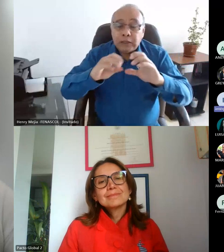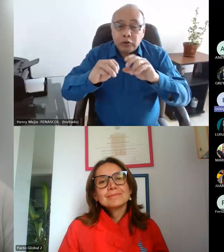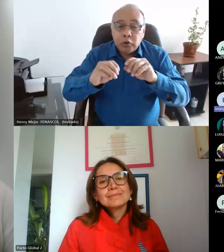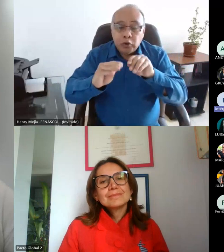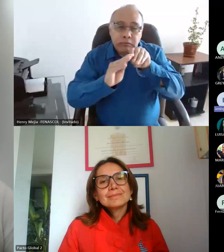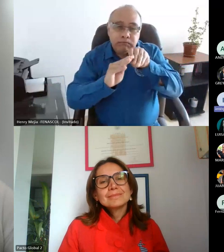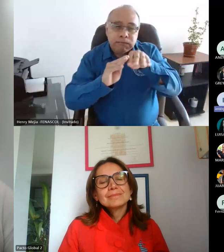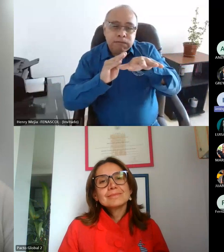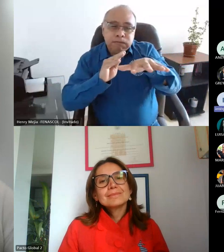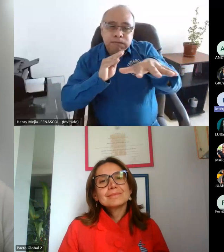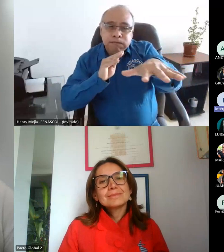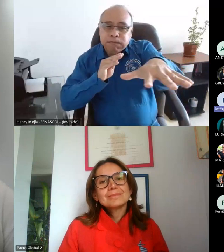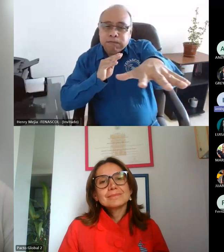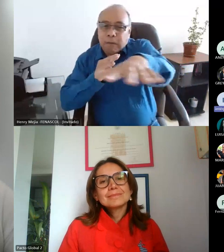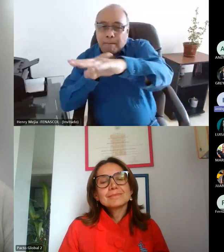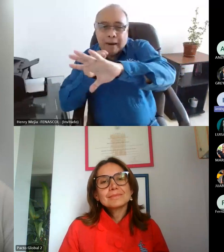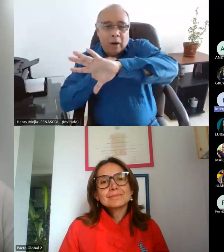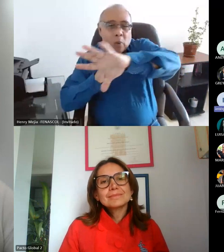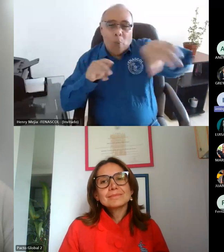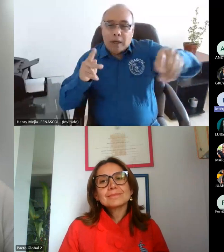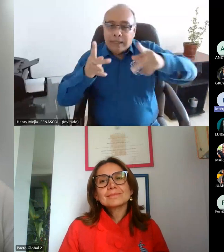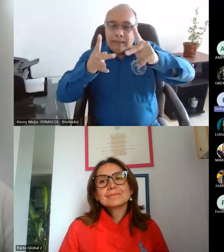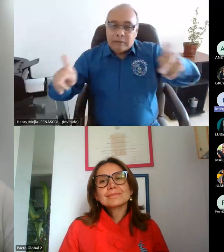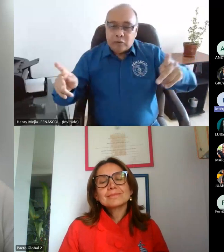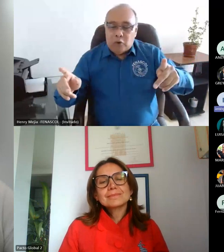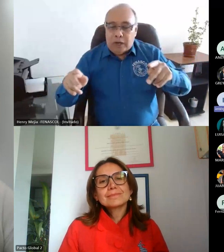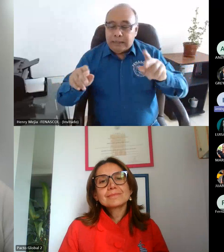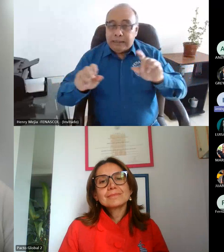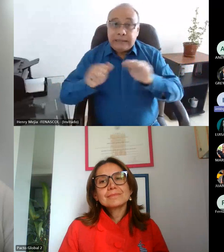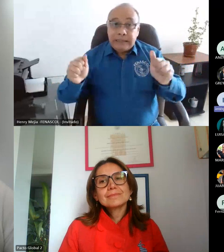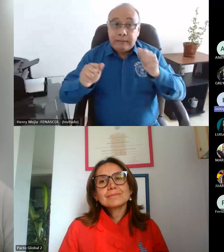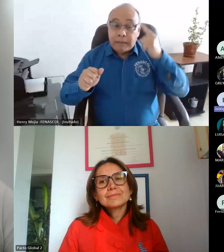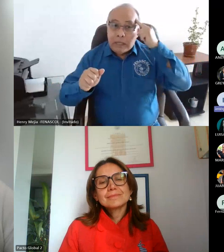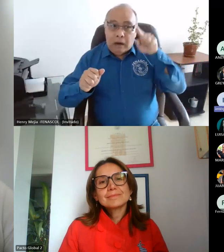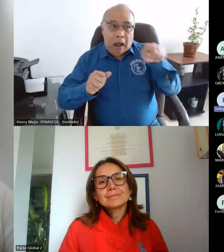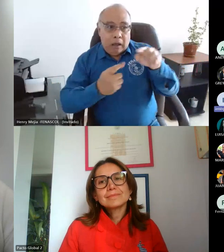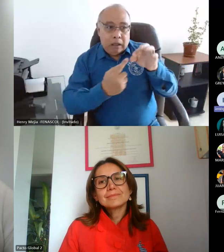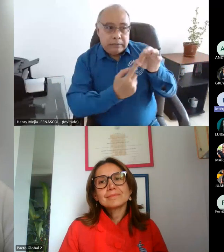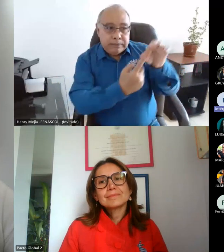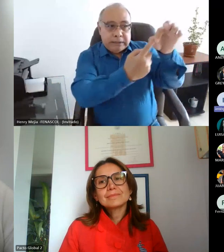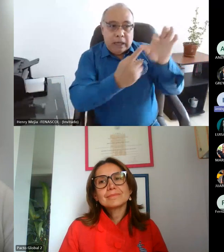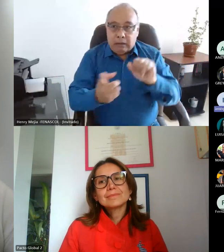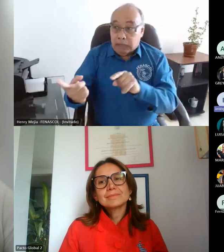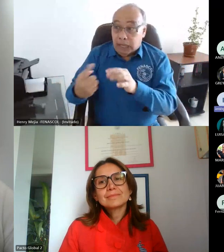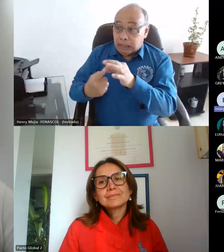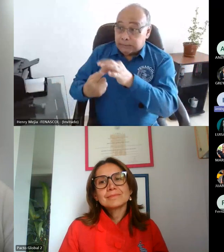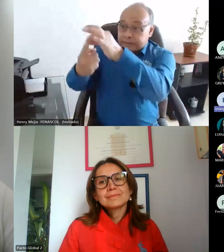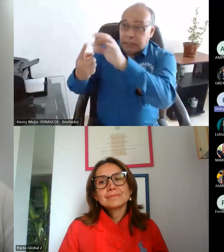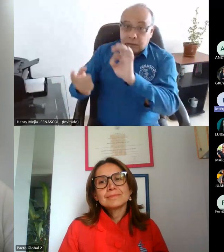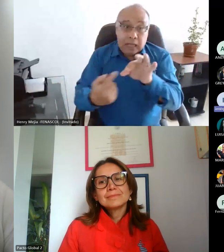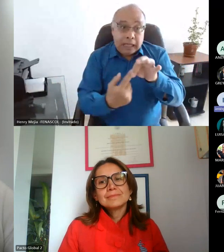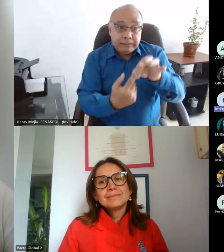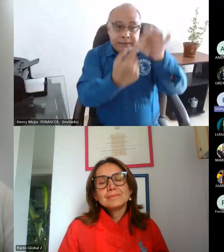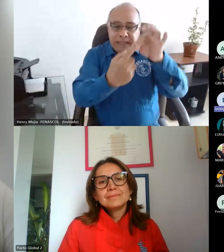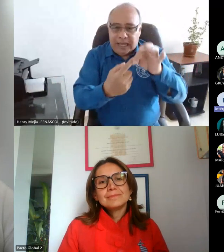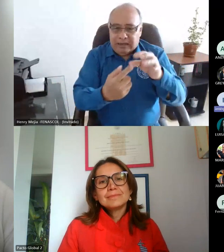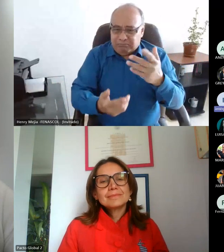como cualquier otra persona lo único eh distinto es nuestra forma de comunicación Sí porque